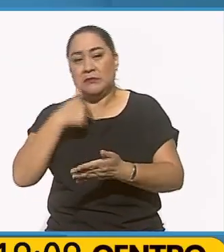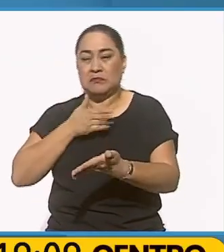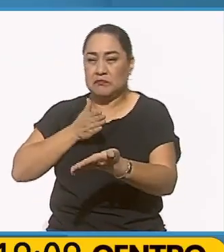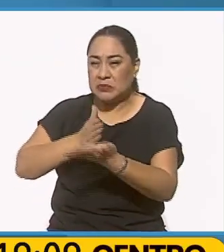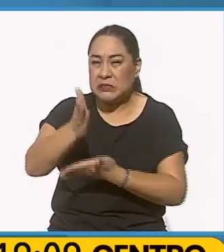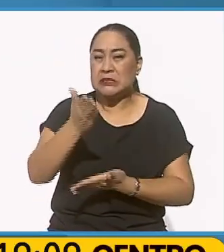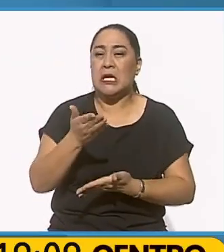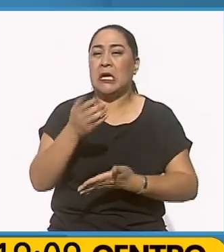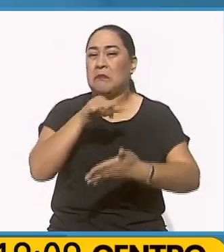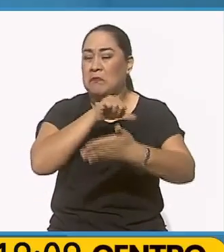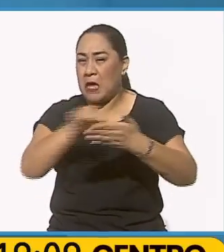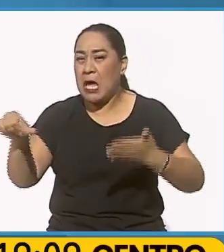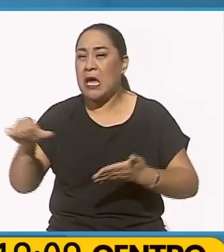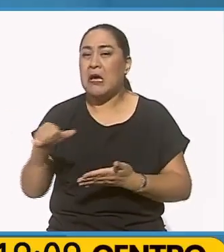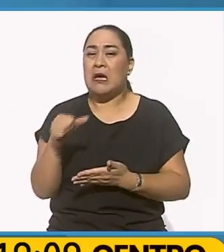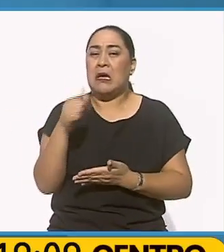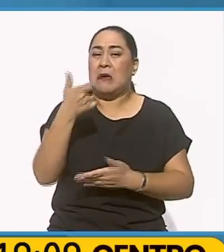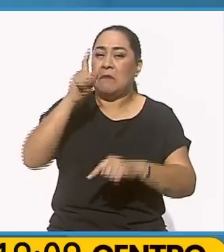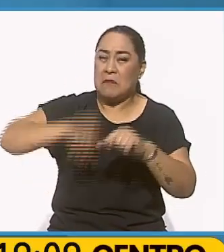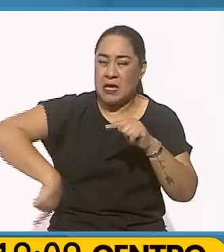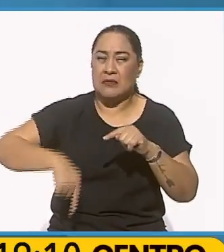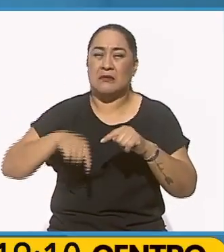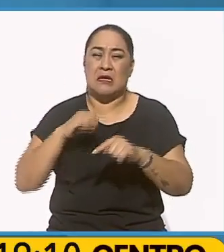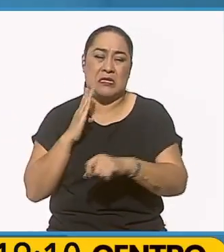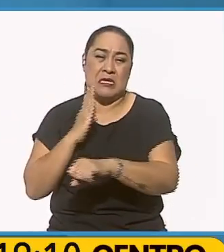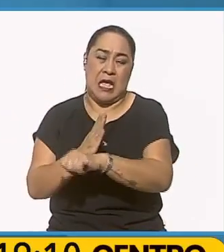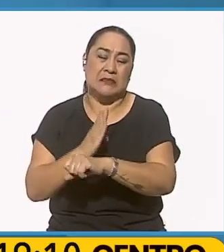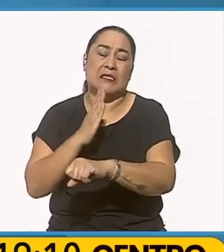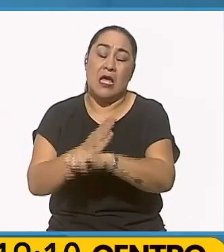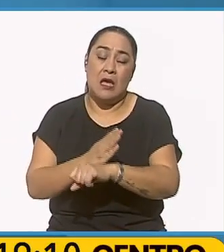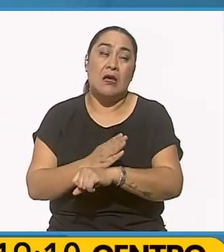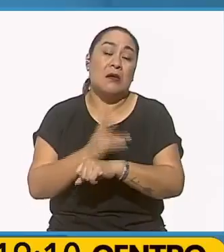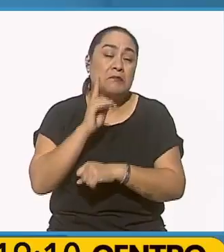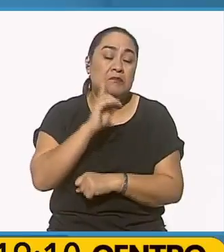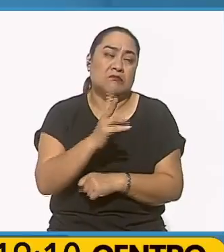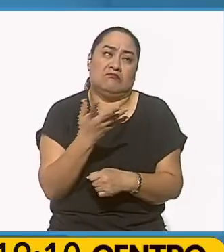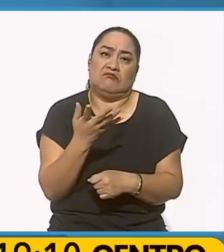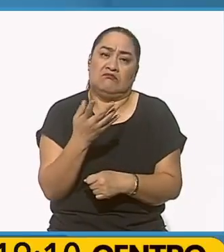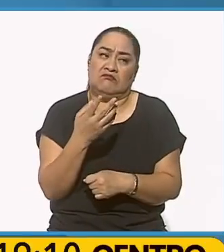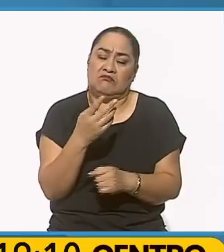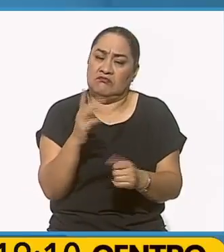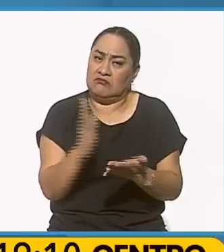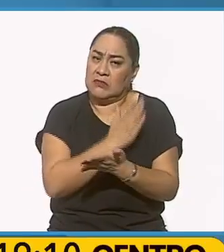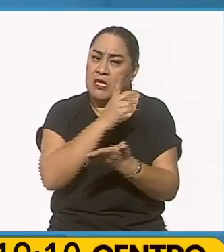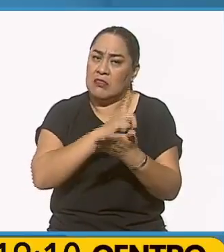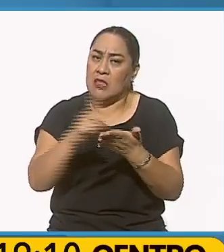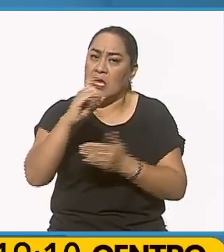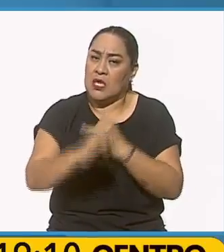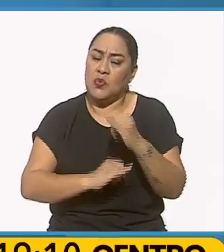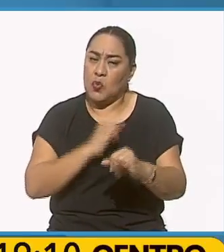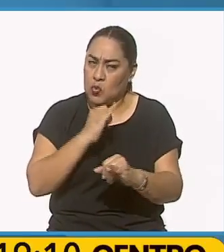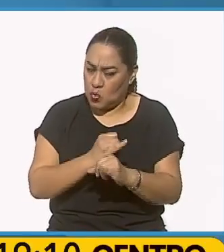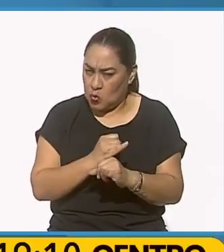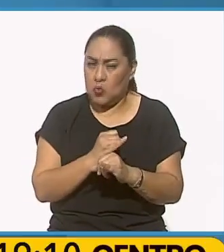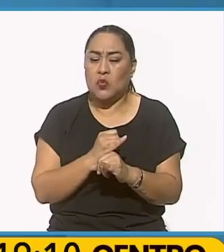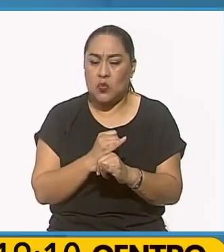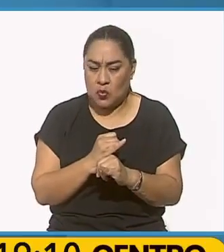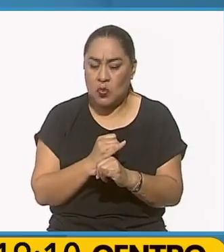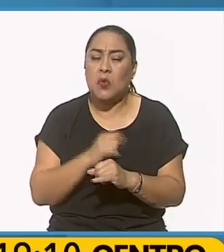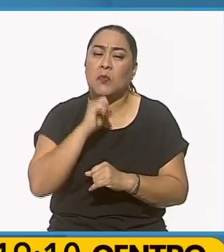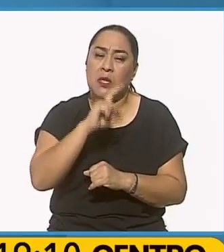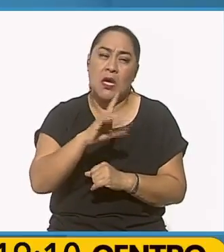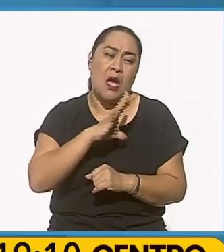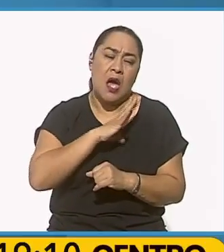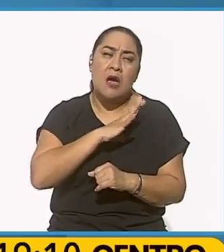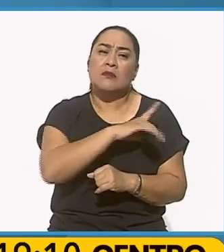económica, de bloqueo, que por supuesto están absolutamente al margen del derecho internacional, como también lo han estado y lo están los